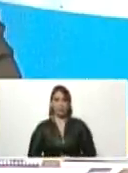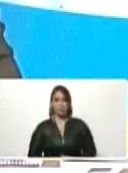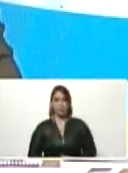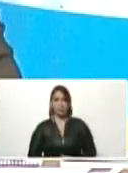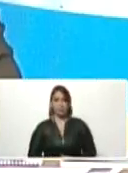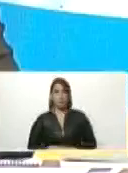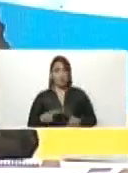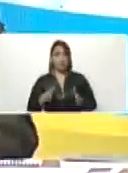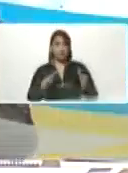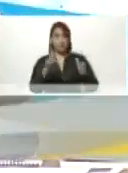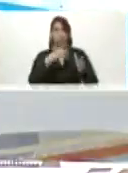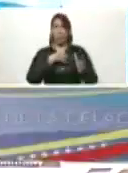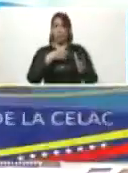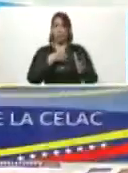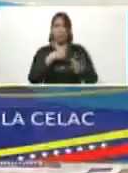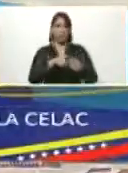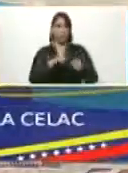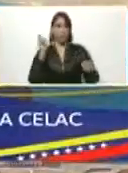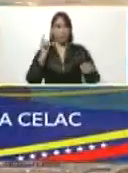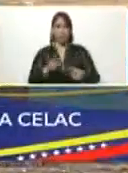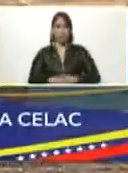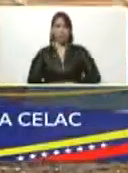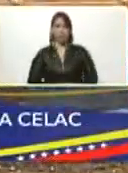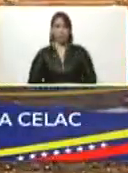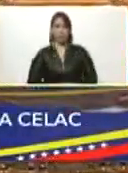El camino no puede ser la exclusión,